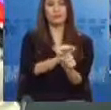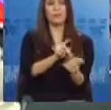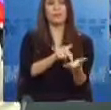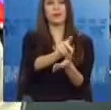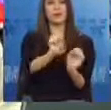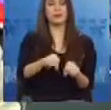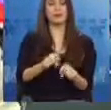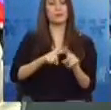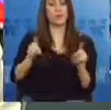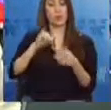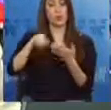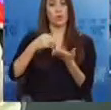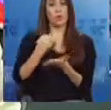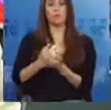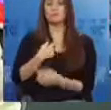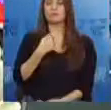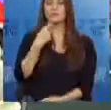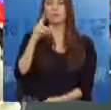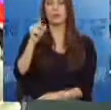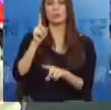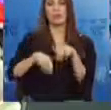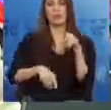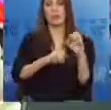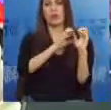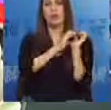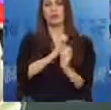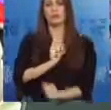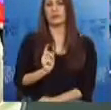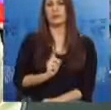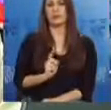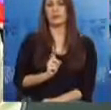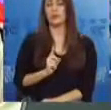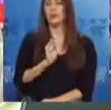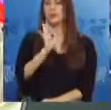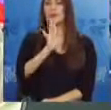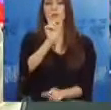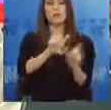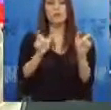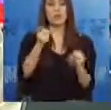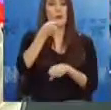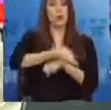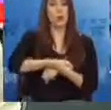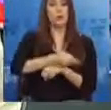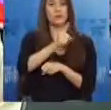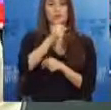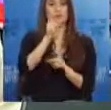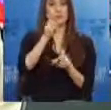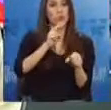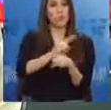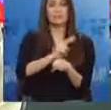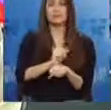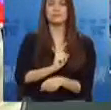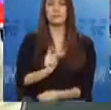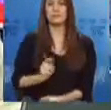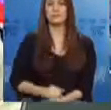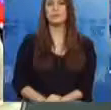Junta Monetaria aclaró que no se puede obligar a las entidades financieras ni a sus clientes a usar el sistema.